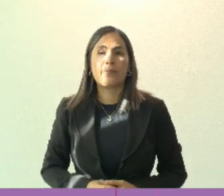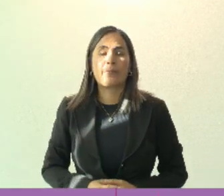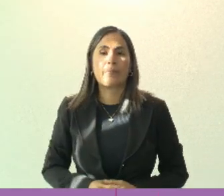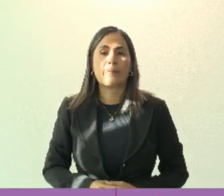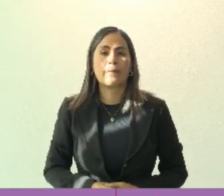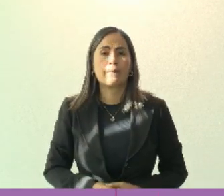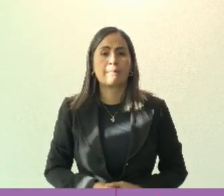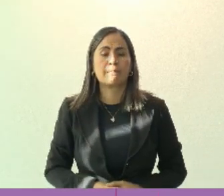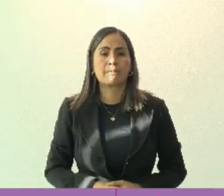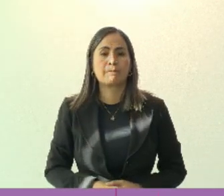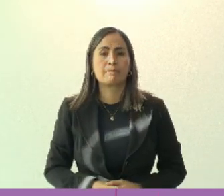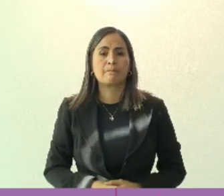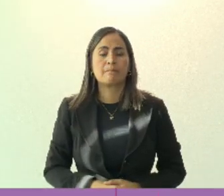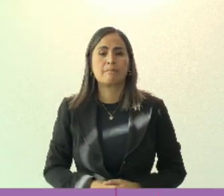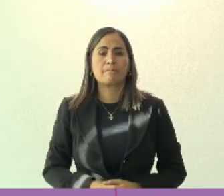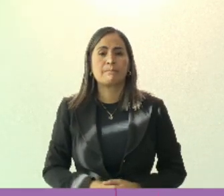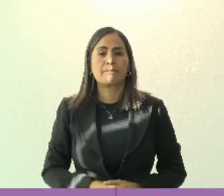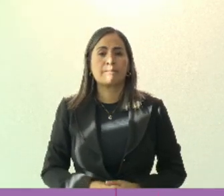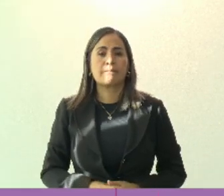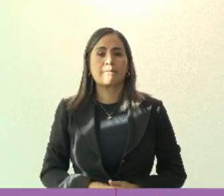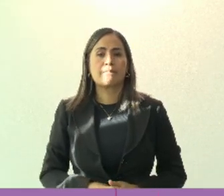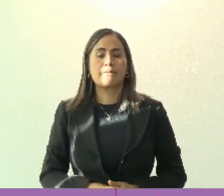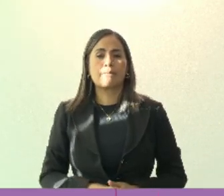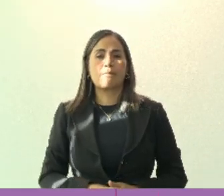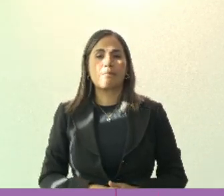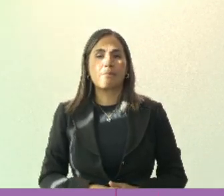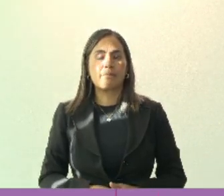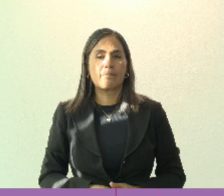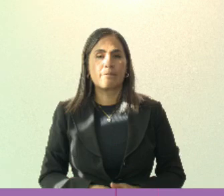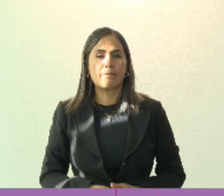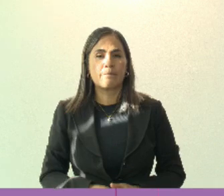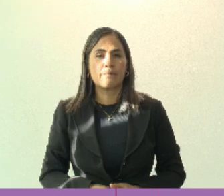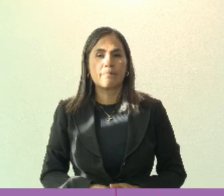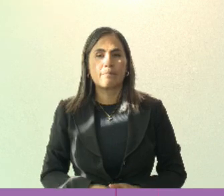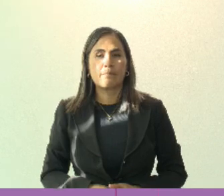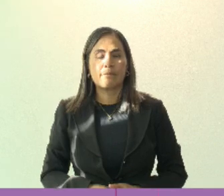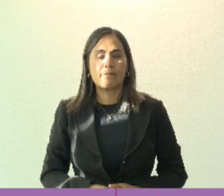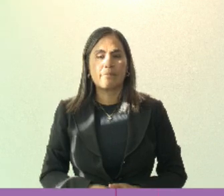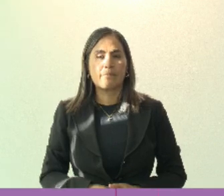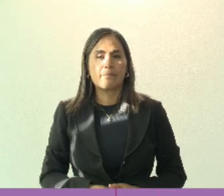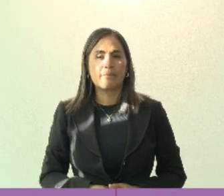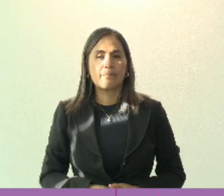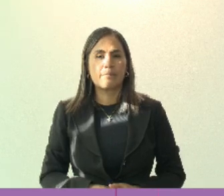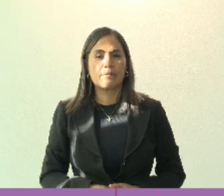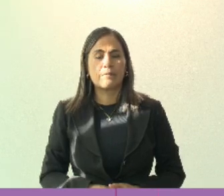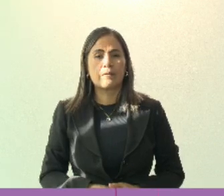¿Sí? ¿Vamos bien todavía? ¿Sí? Bueno, sí. Ahora,